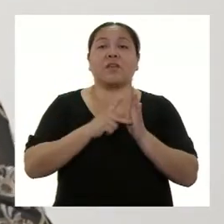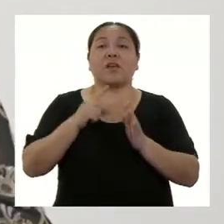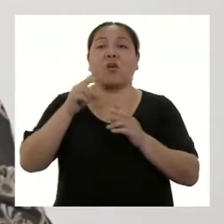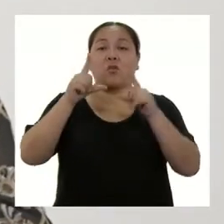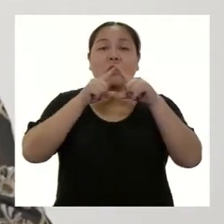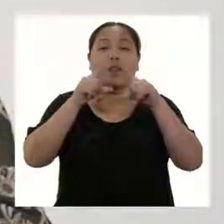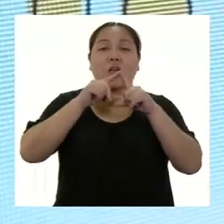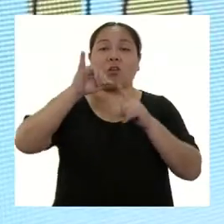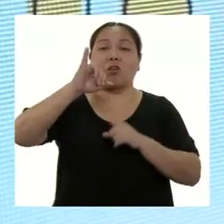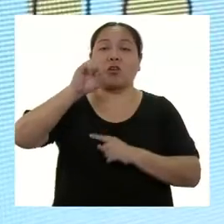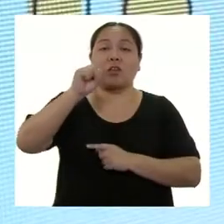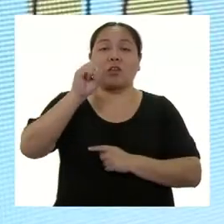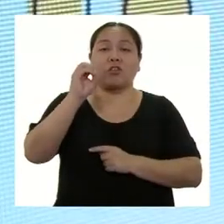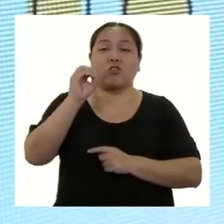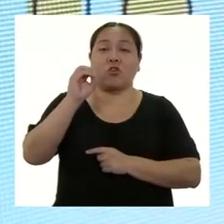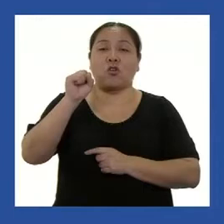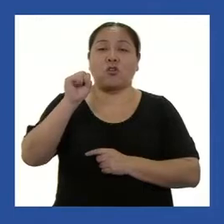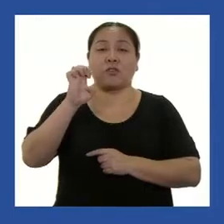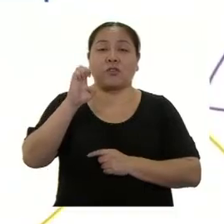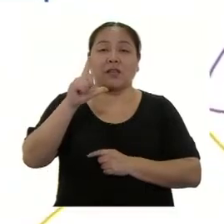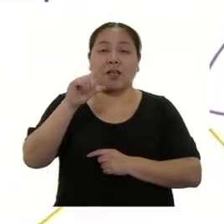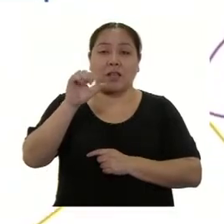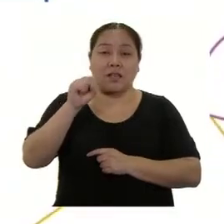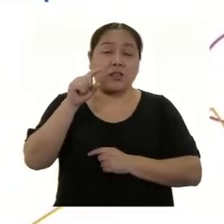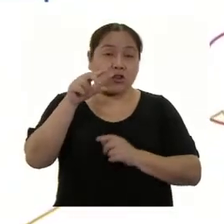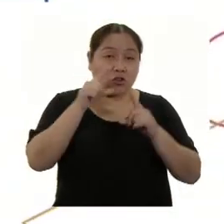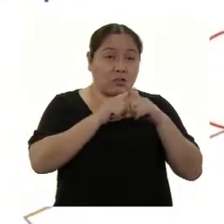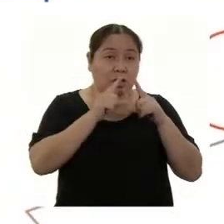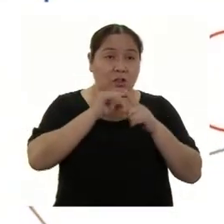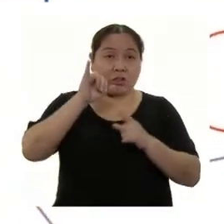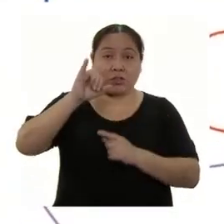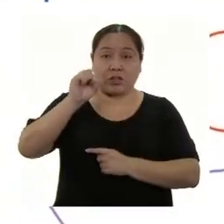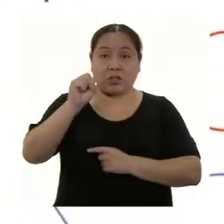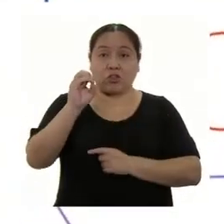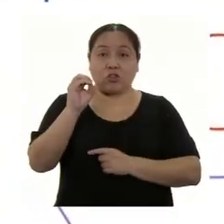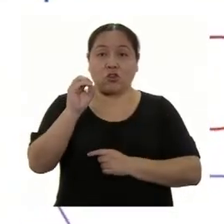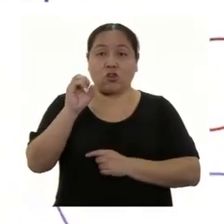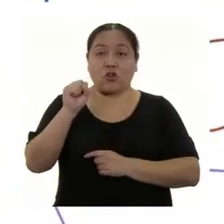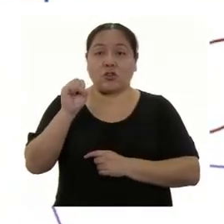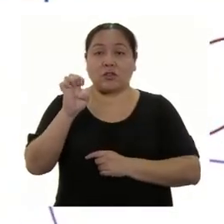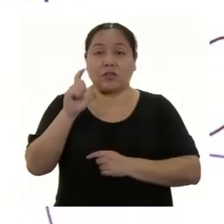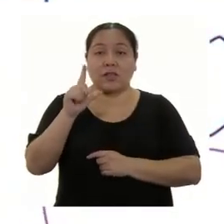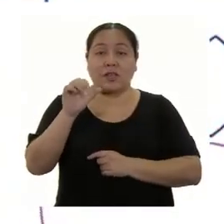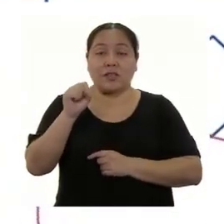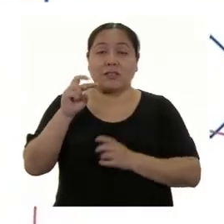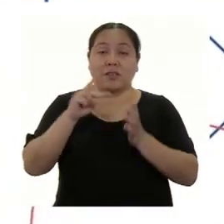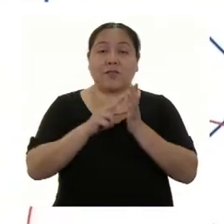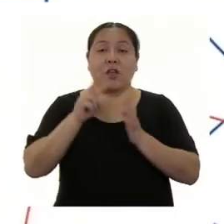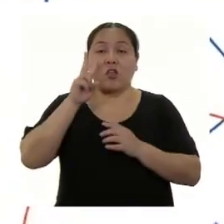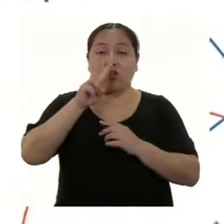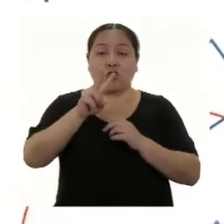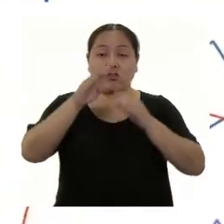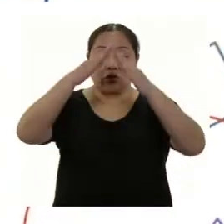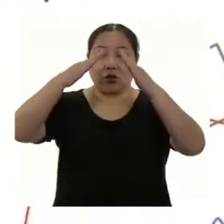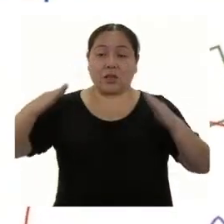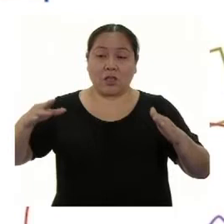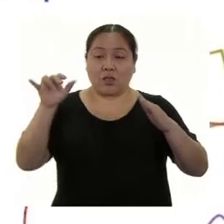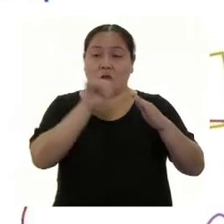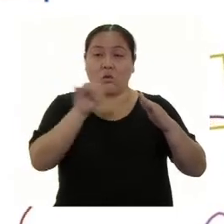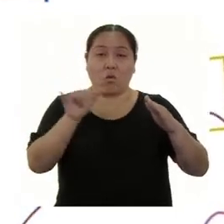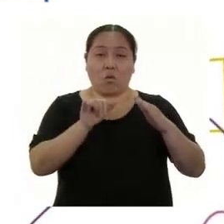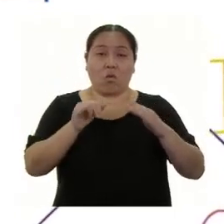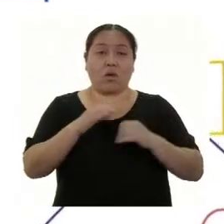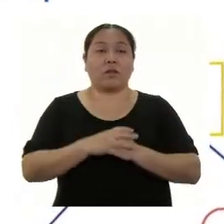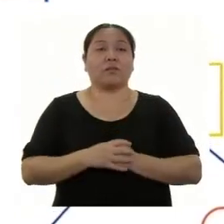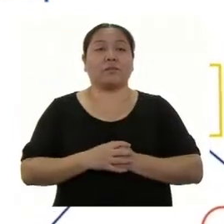triángulo isósceles. Claro, los triángulos isósceles son los que tienen 2 lados iguales. Bueno, como